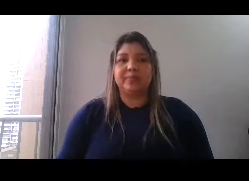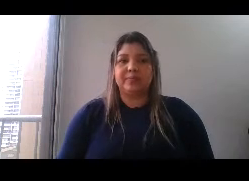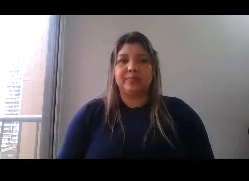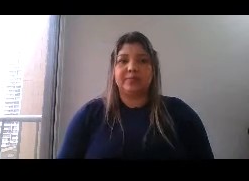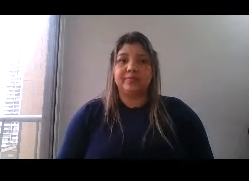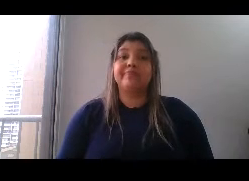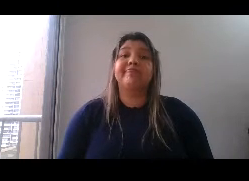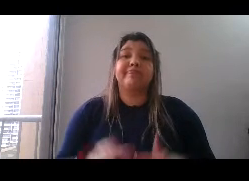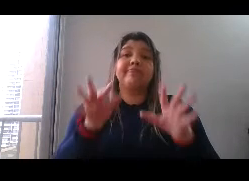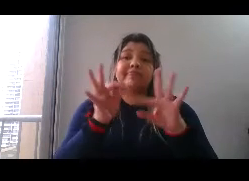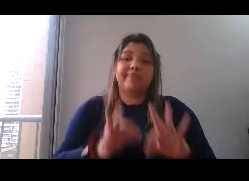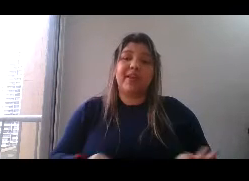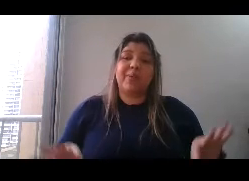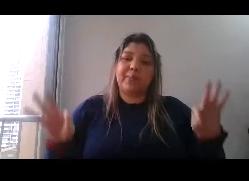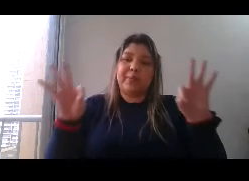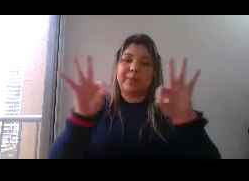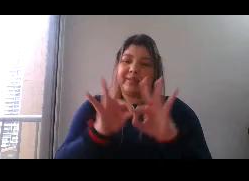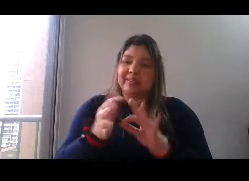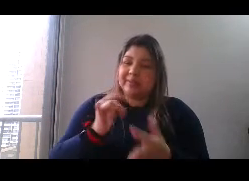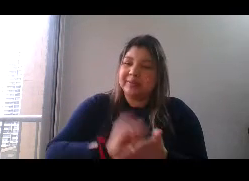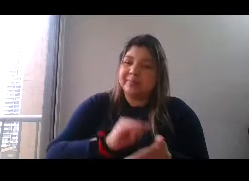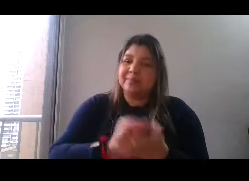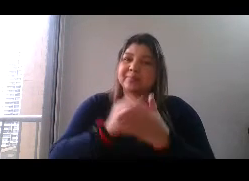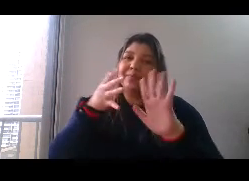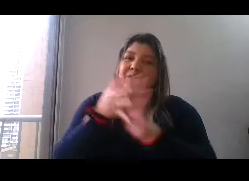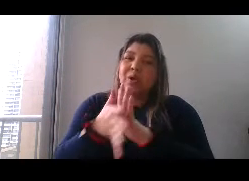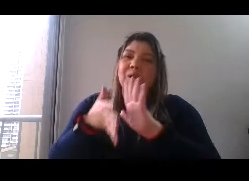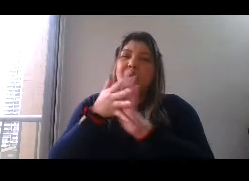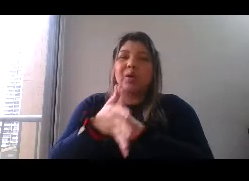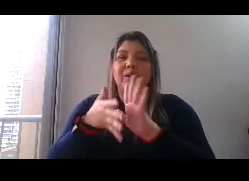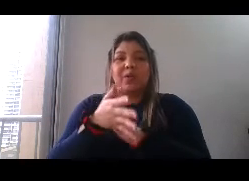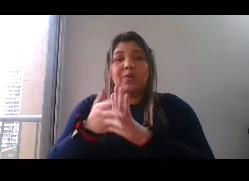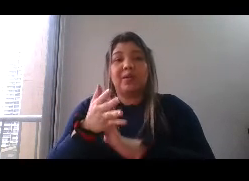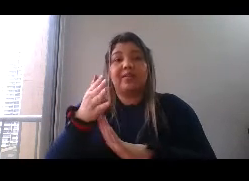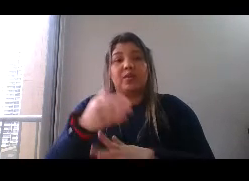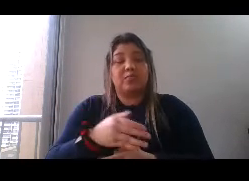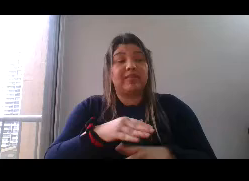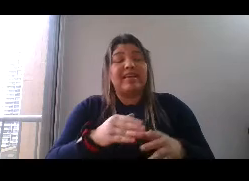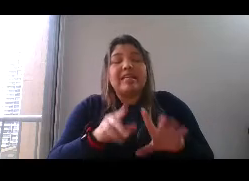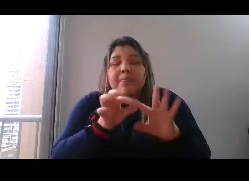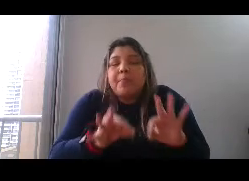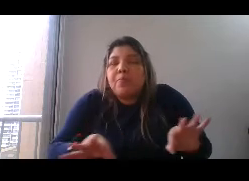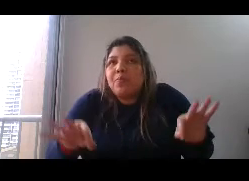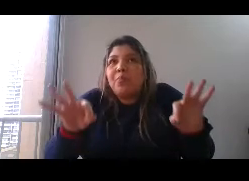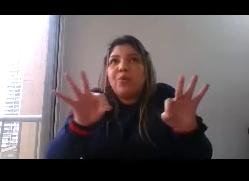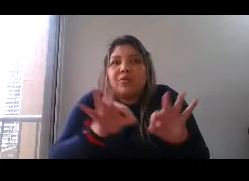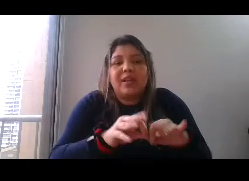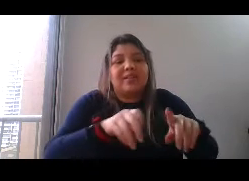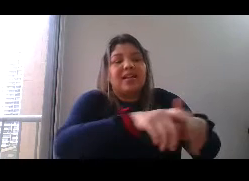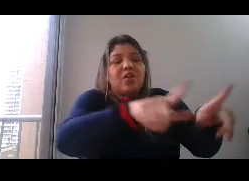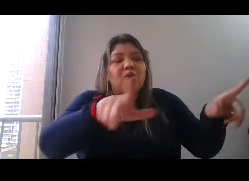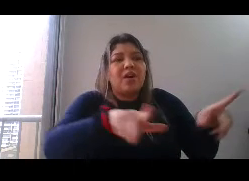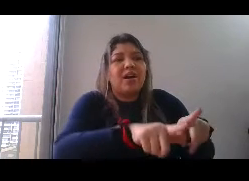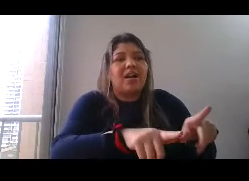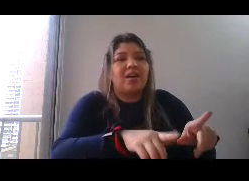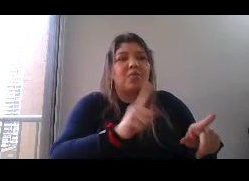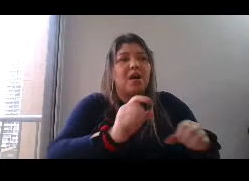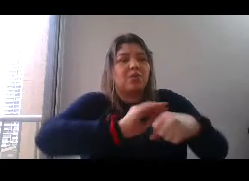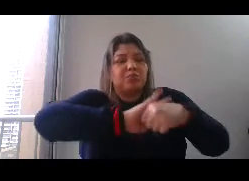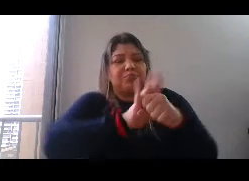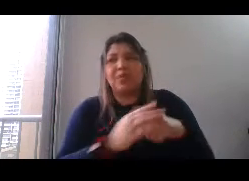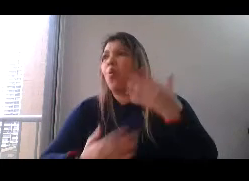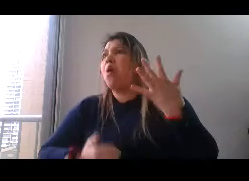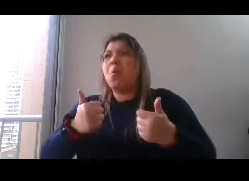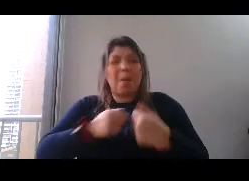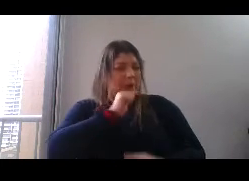Importante lo que les decía al principio, las áreas deben estar demarcadas. ¿Cómo es la señalización de estas áreas